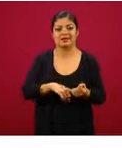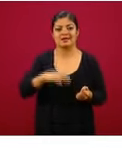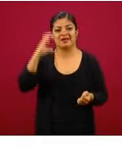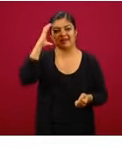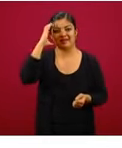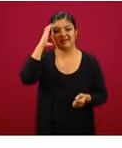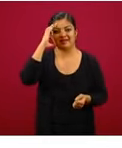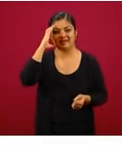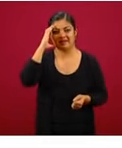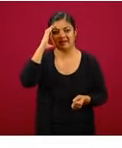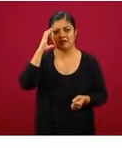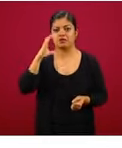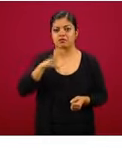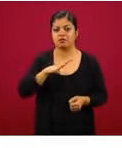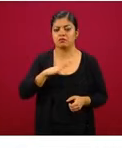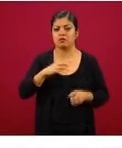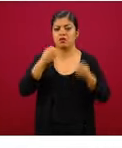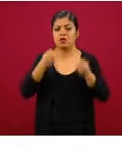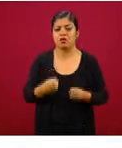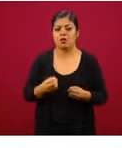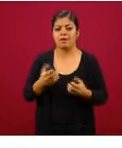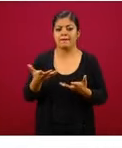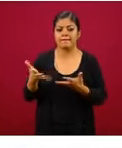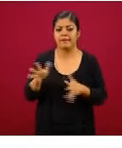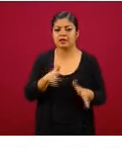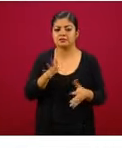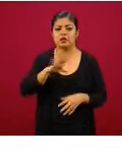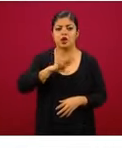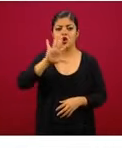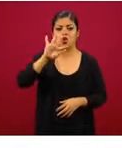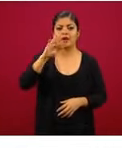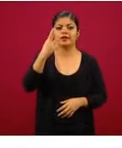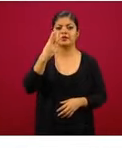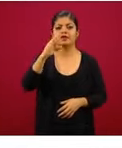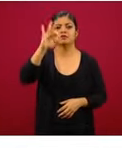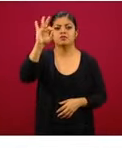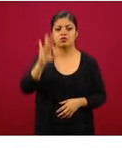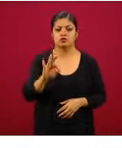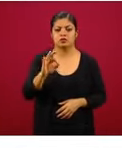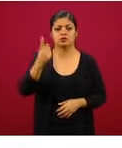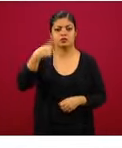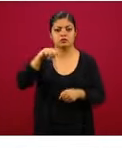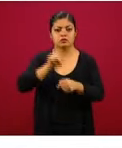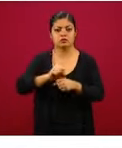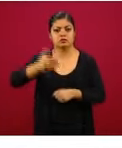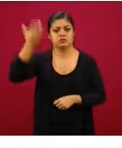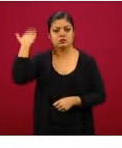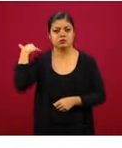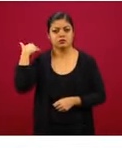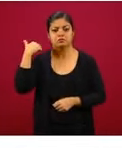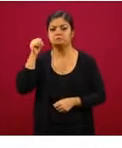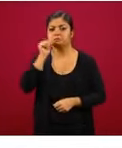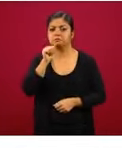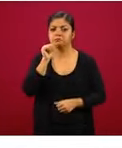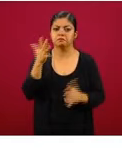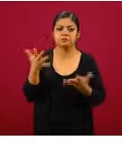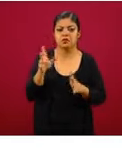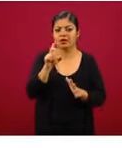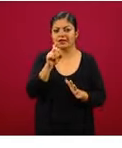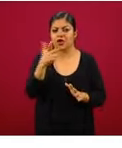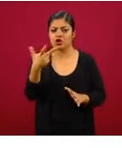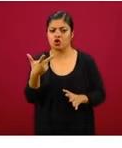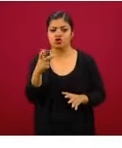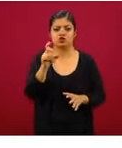IRAG ocupadas representan a este corte el 43%. La semana pasada habíamos estado siempre entre un 38,